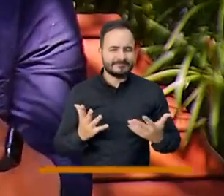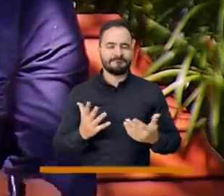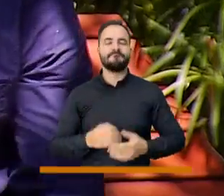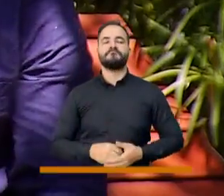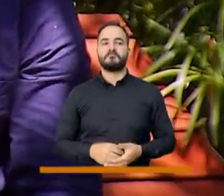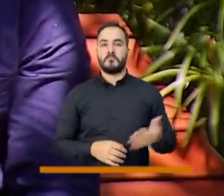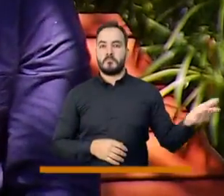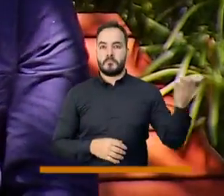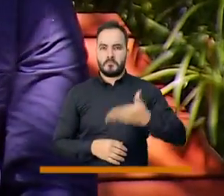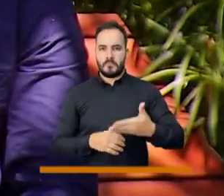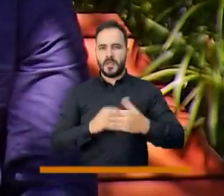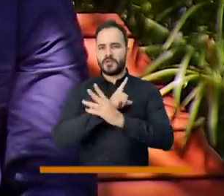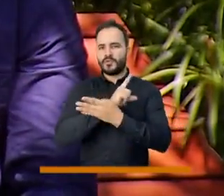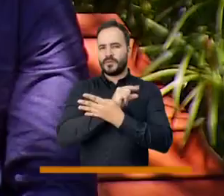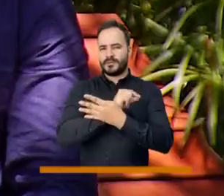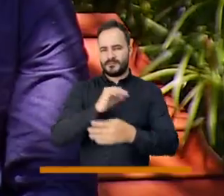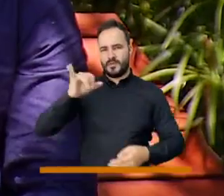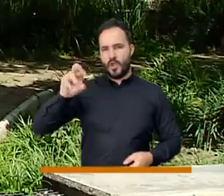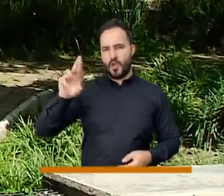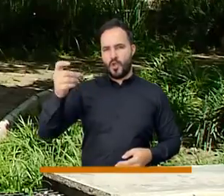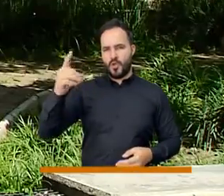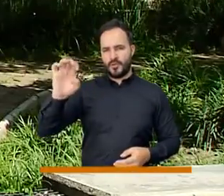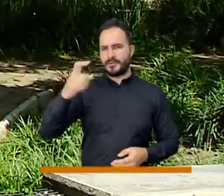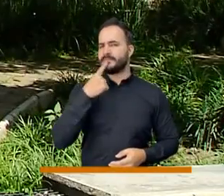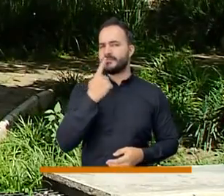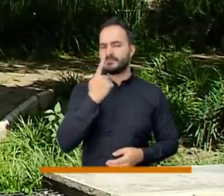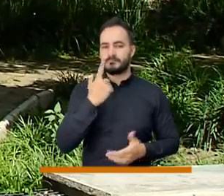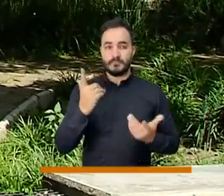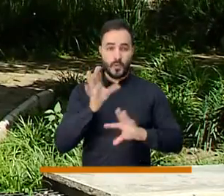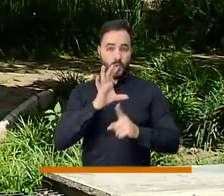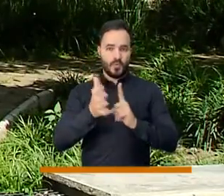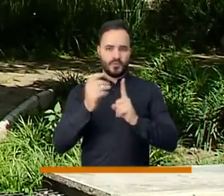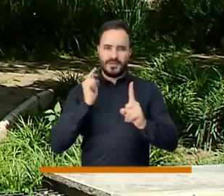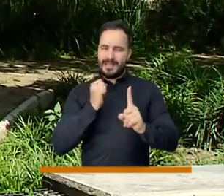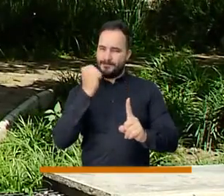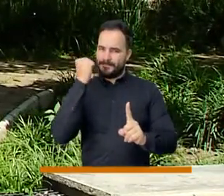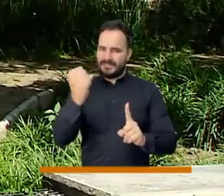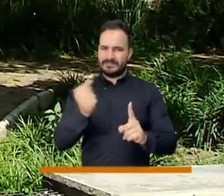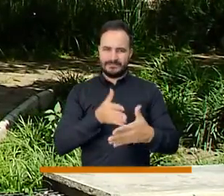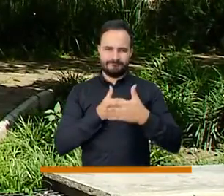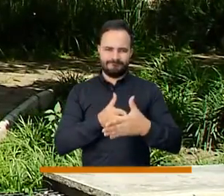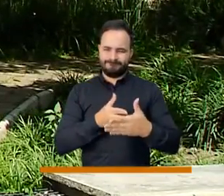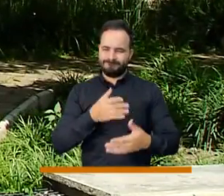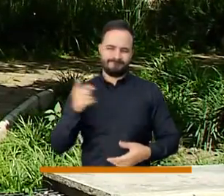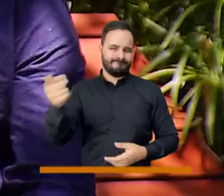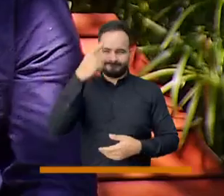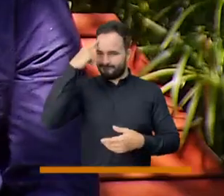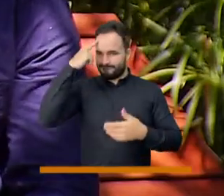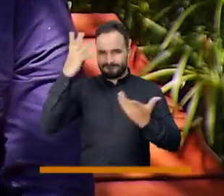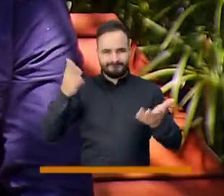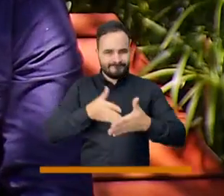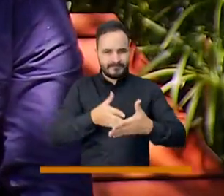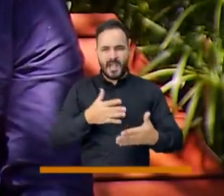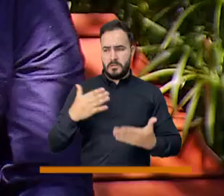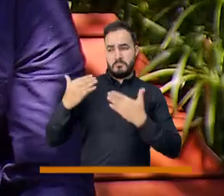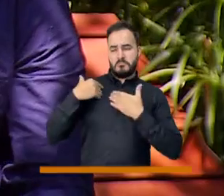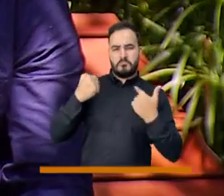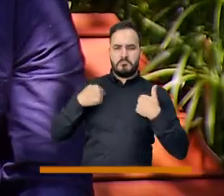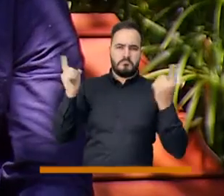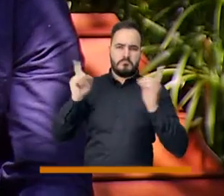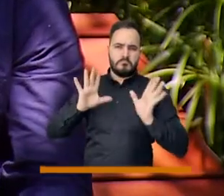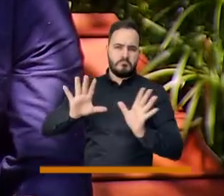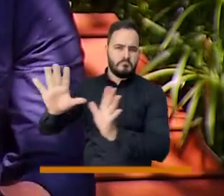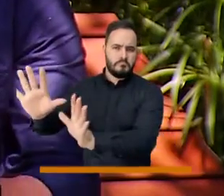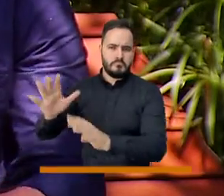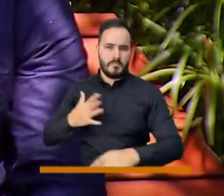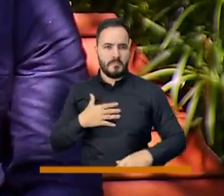son los obstáculos? Nos responde aquí a través de Twitter Jorge Cardona, dice, la cultura es el principal obstáculo. Creer que